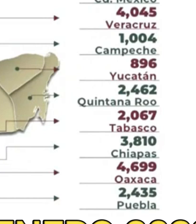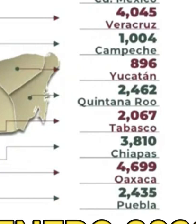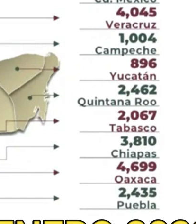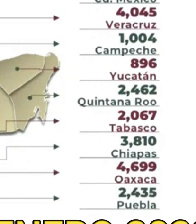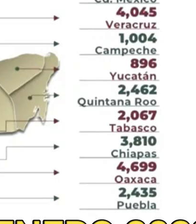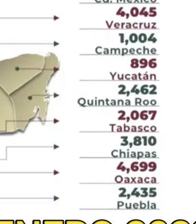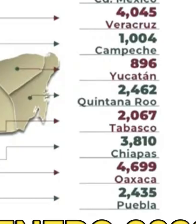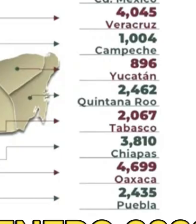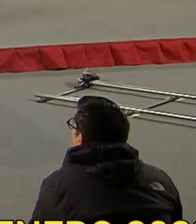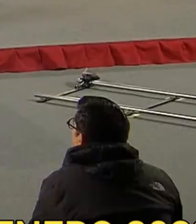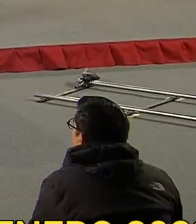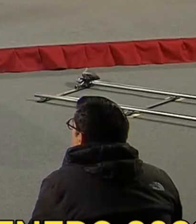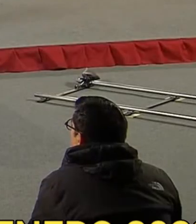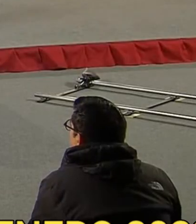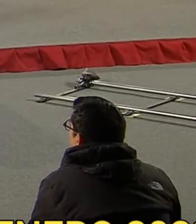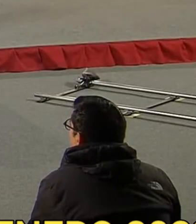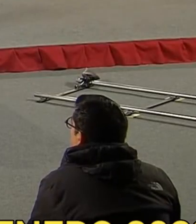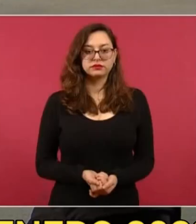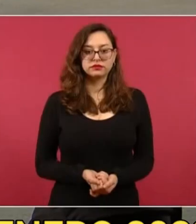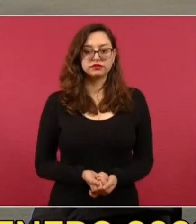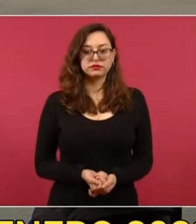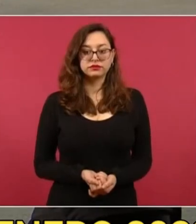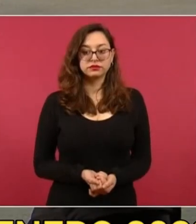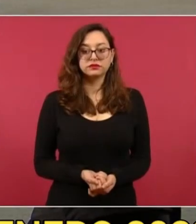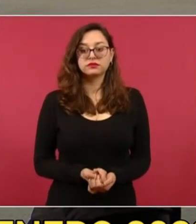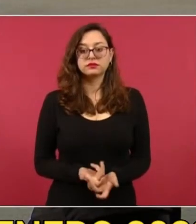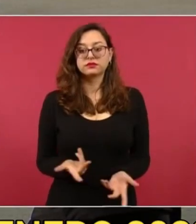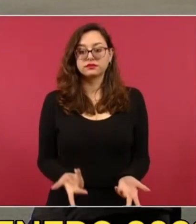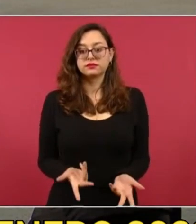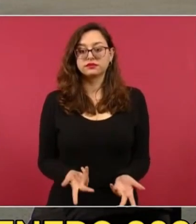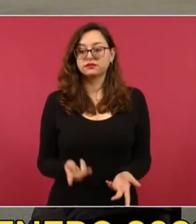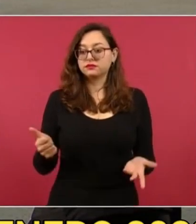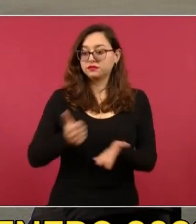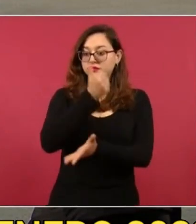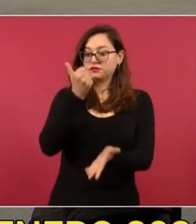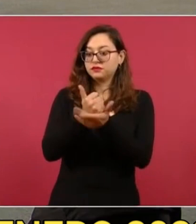Pero la Ciudad de México es la que tiene los índices más bajos